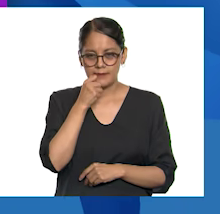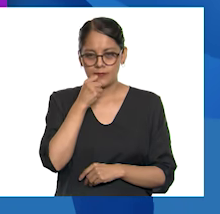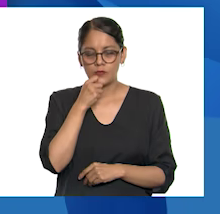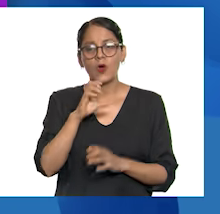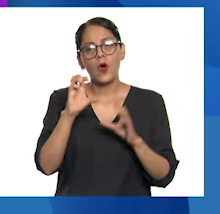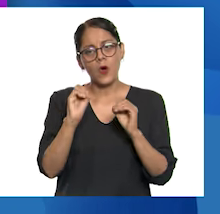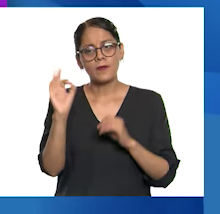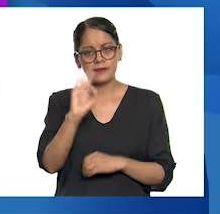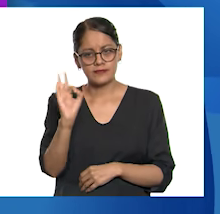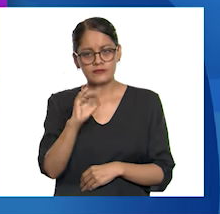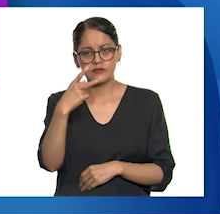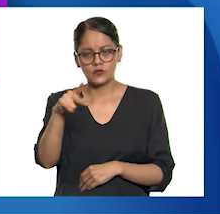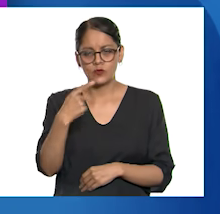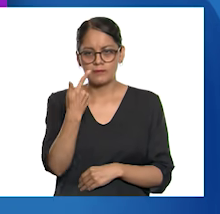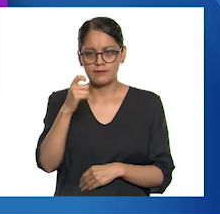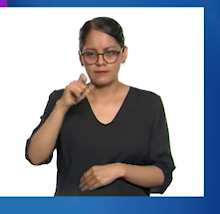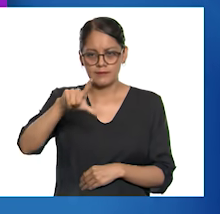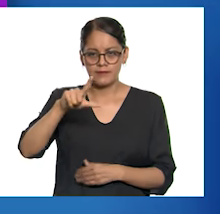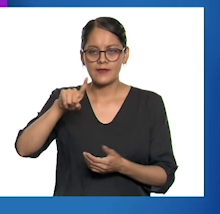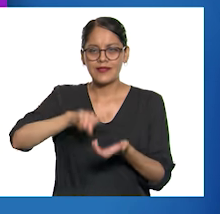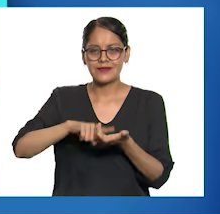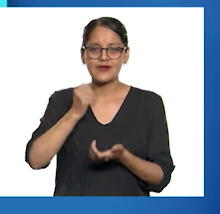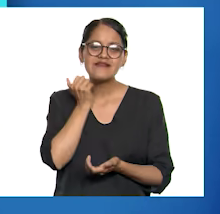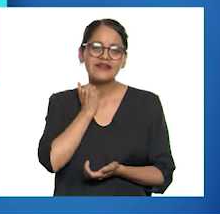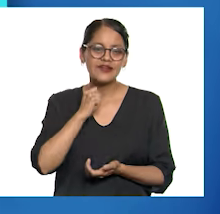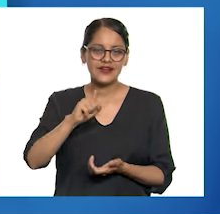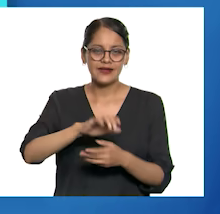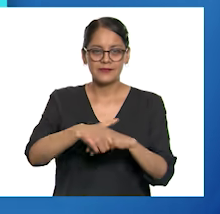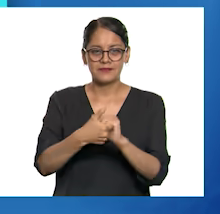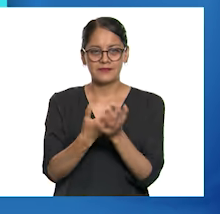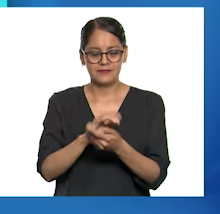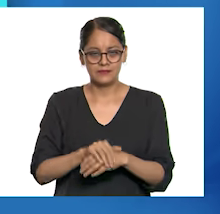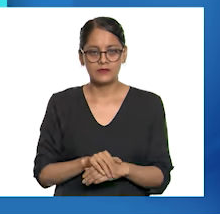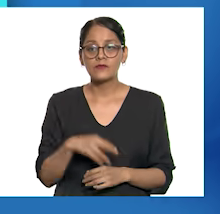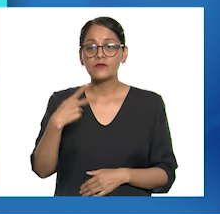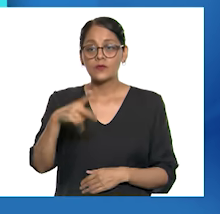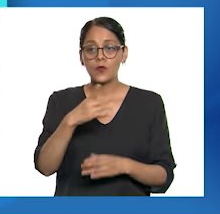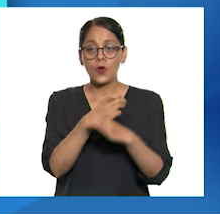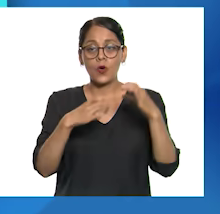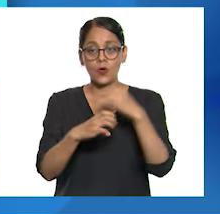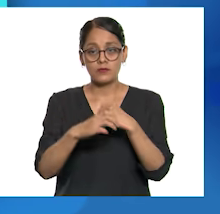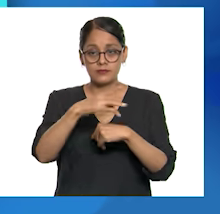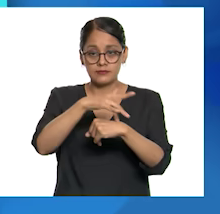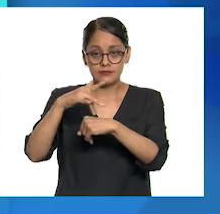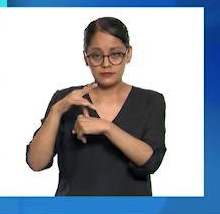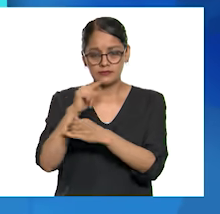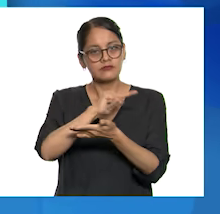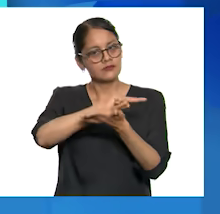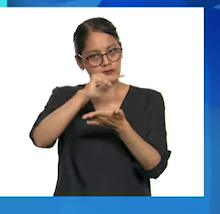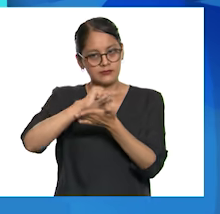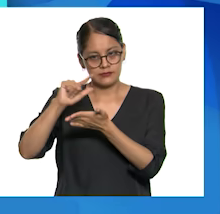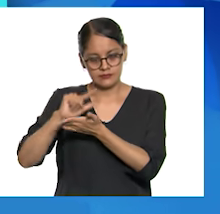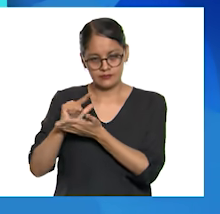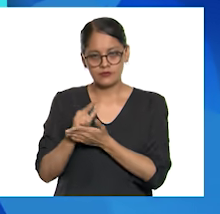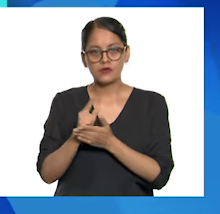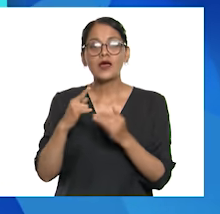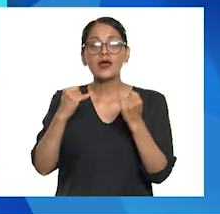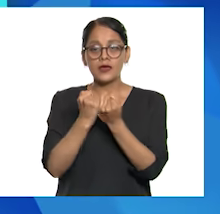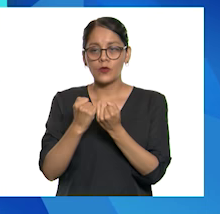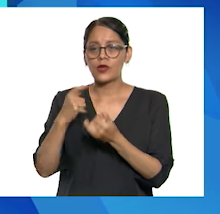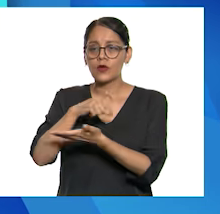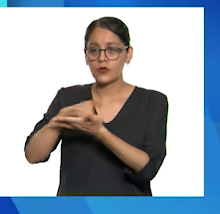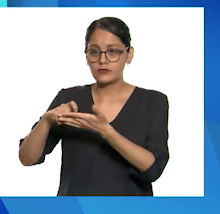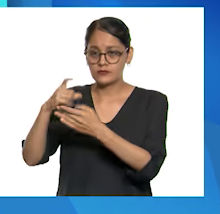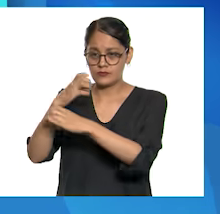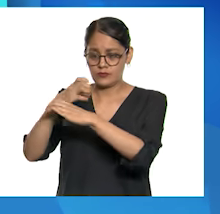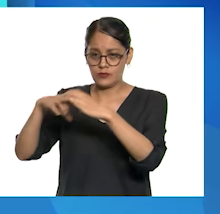aplica desinfectante a base de agua y alcohol. Desinfecta las superficies de los objetos que más utilizas. También